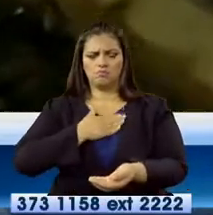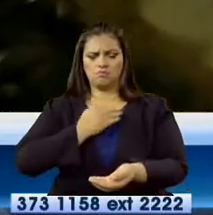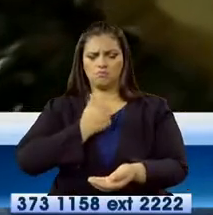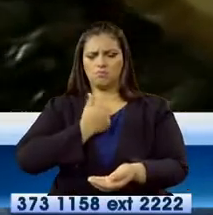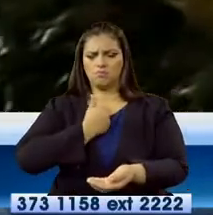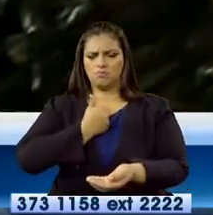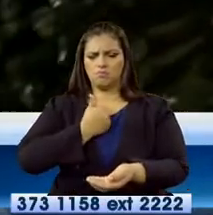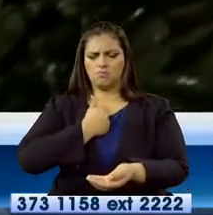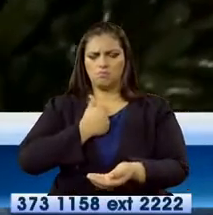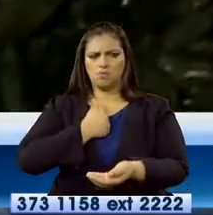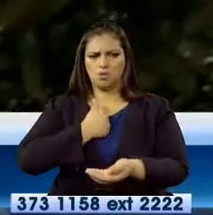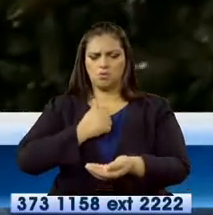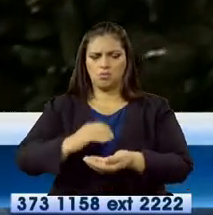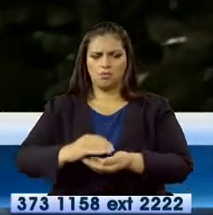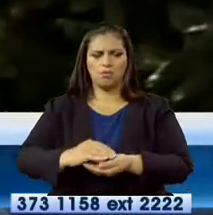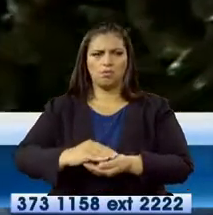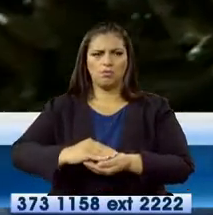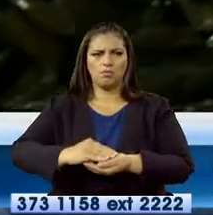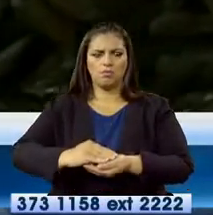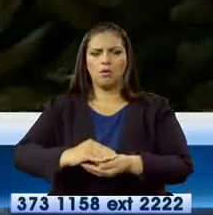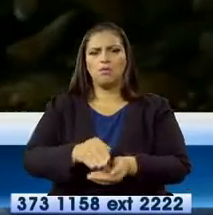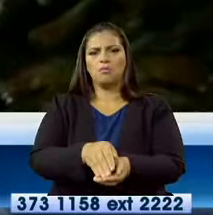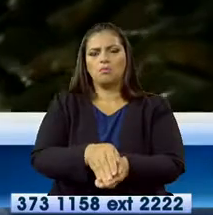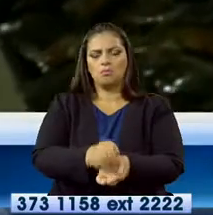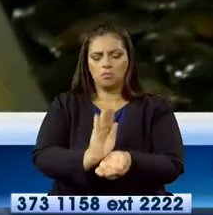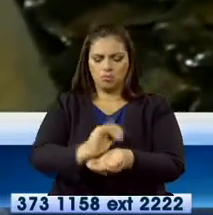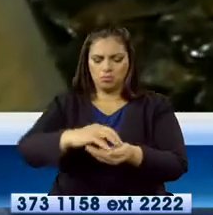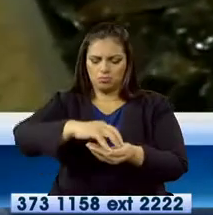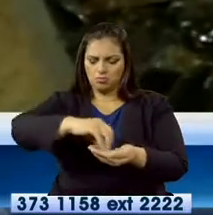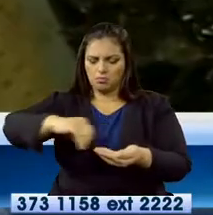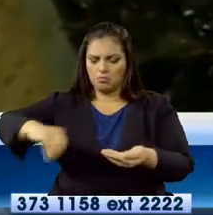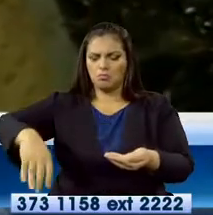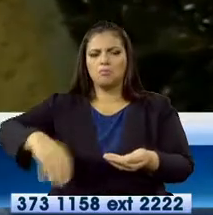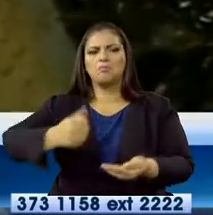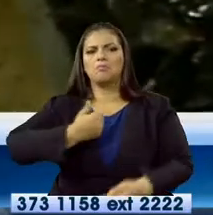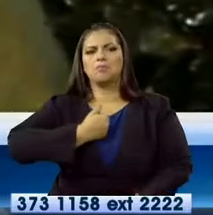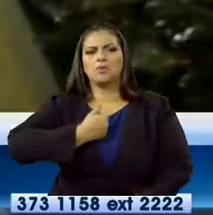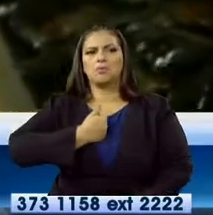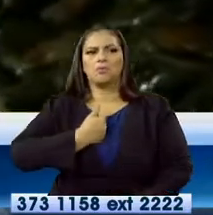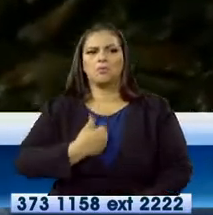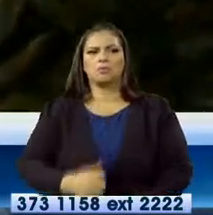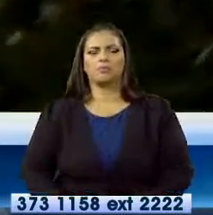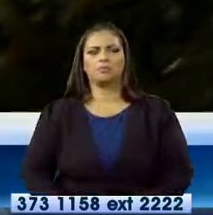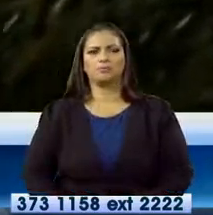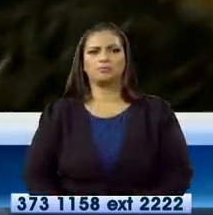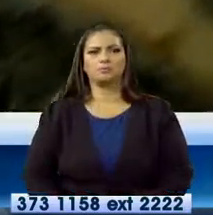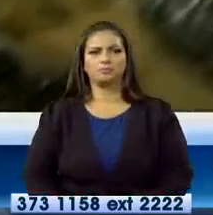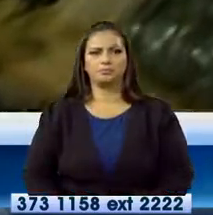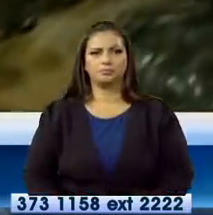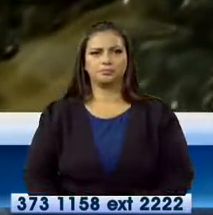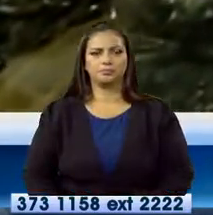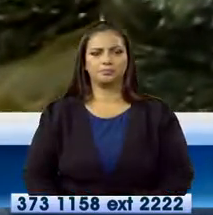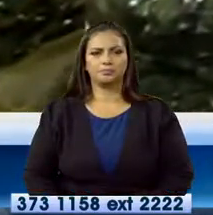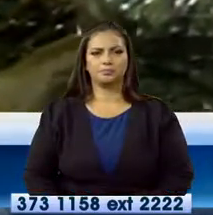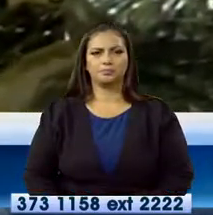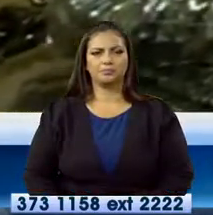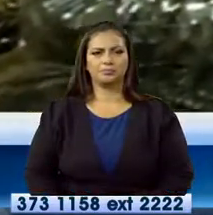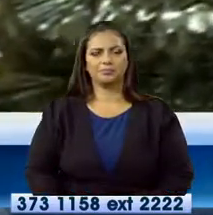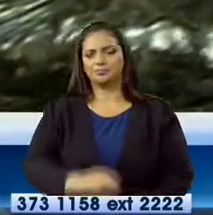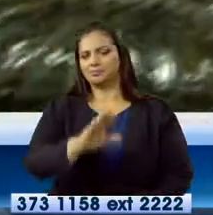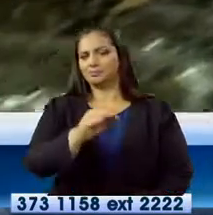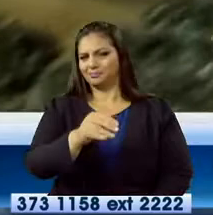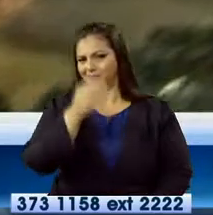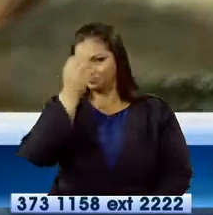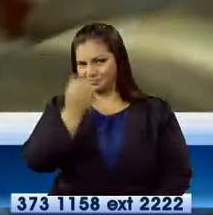ya depende de cada cual. Esta es otra, también otra, otros mariscos que también pueden tranquilamente abastecerse. Y yo tengo la duda. Señor,